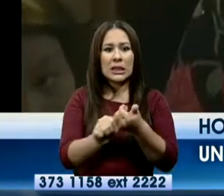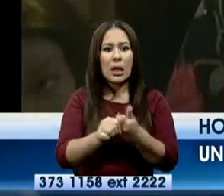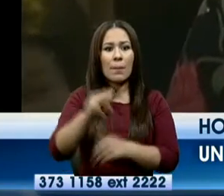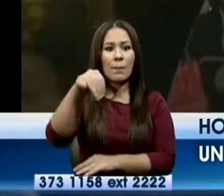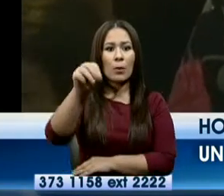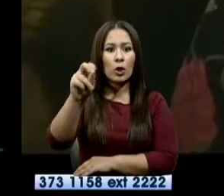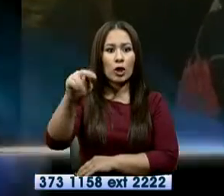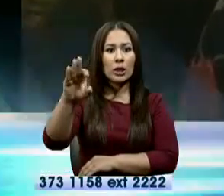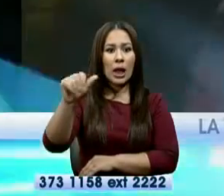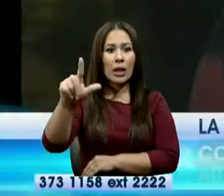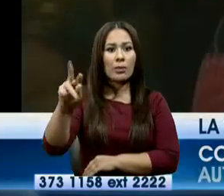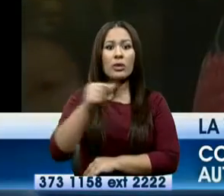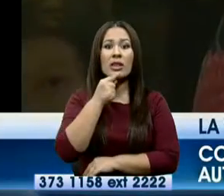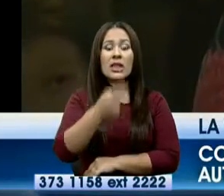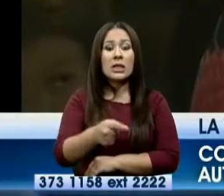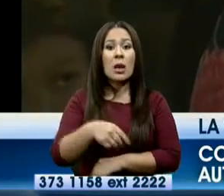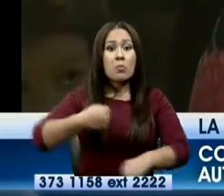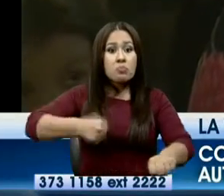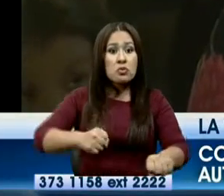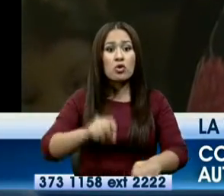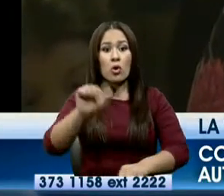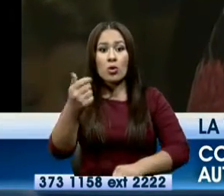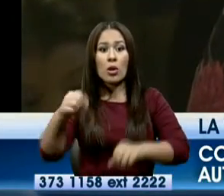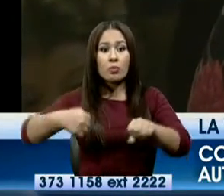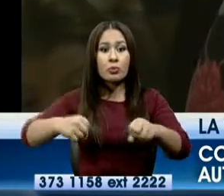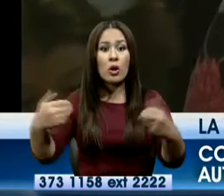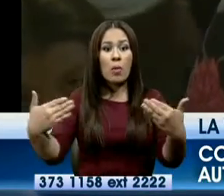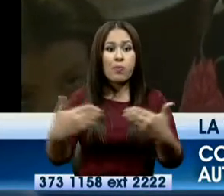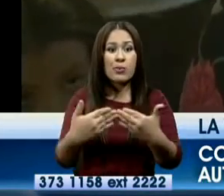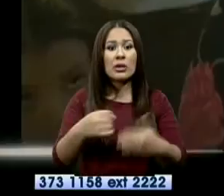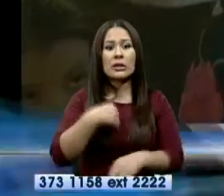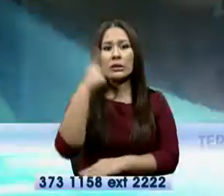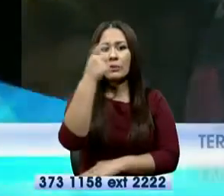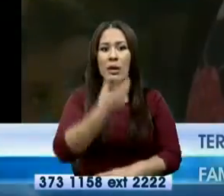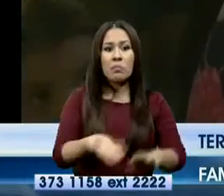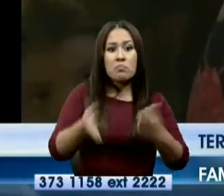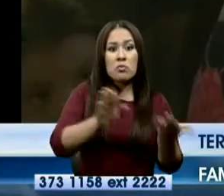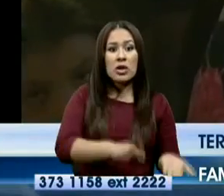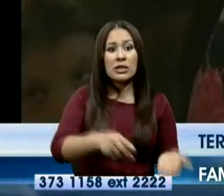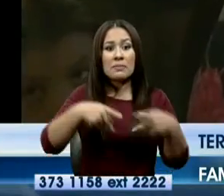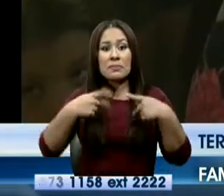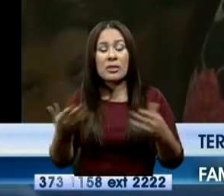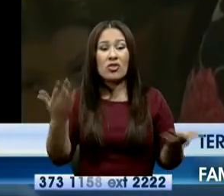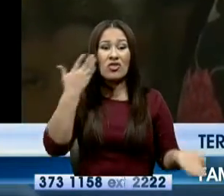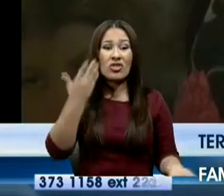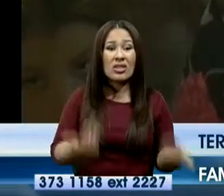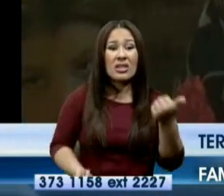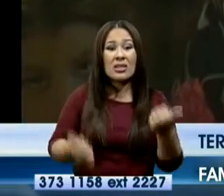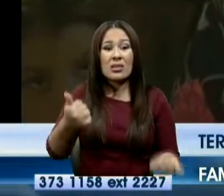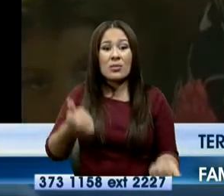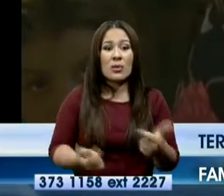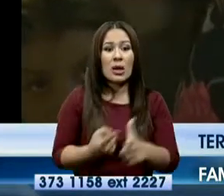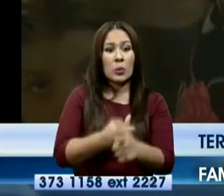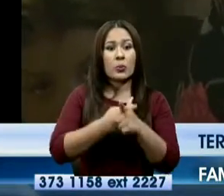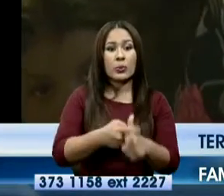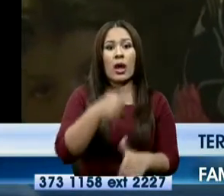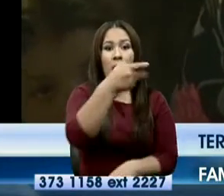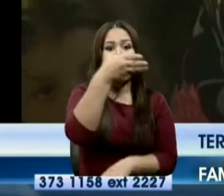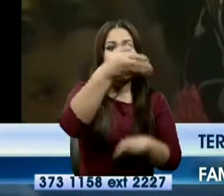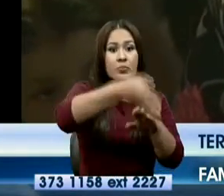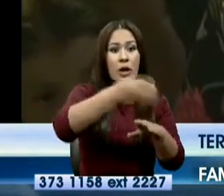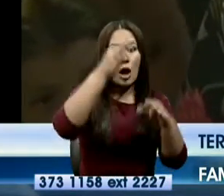Eso me dijeron a mí, que se ha chocado con su moto y que justamente que está entre la vida y la muerte. Que váyanse breve porque están en su centro. Eso